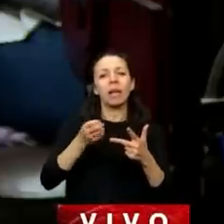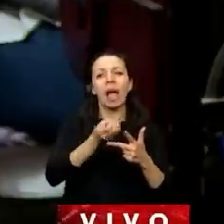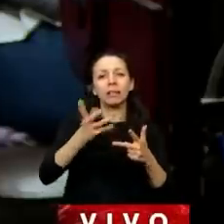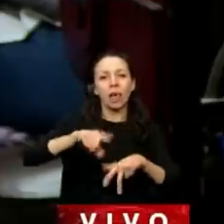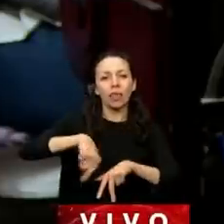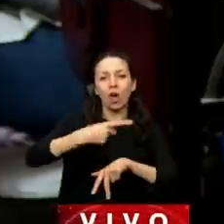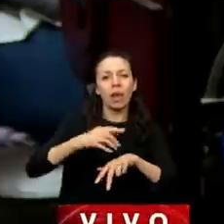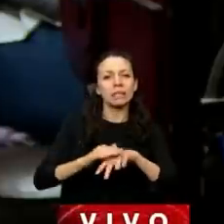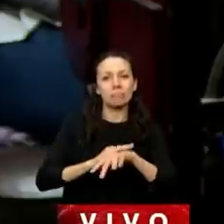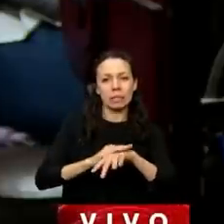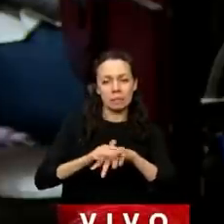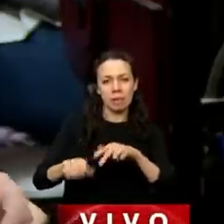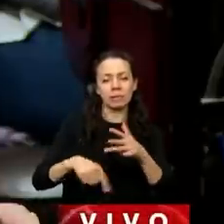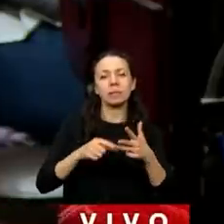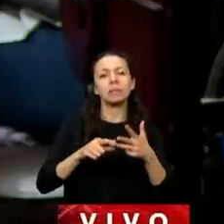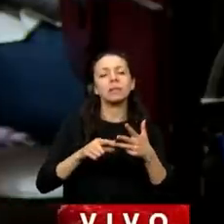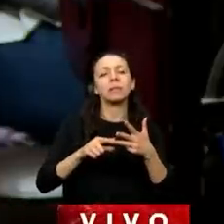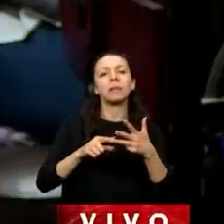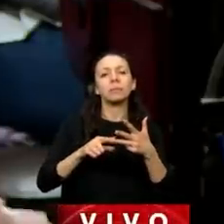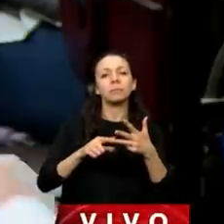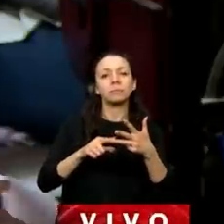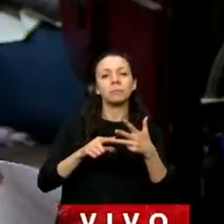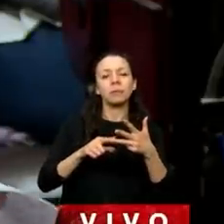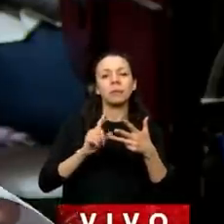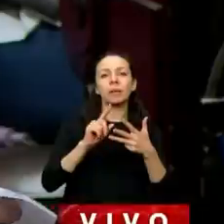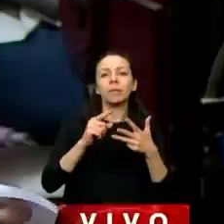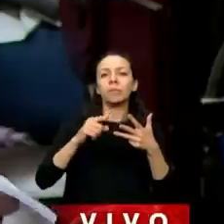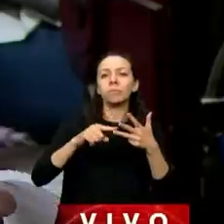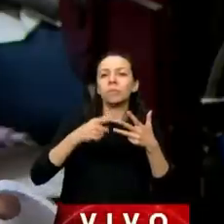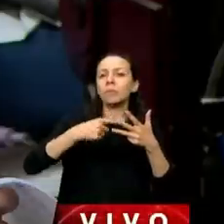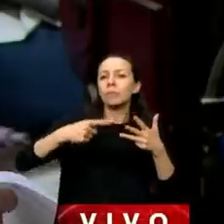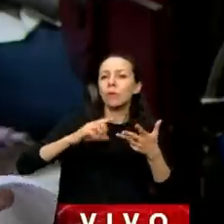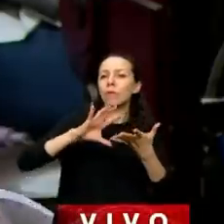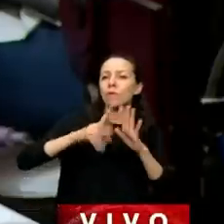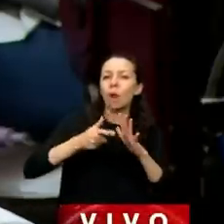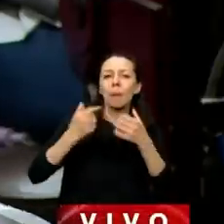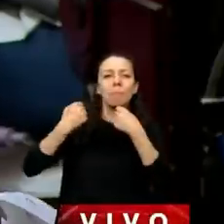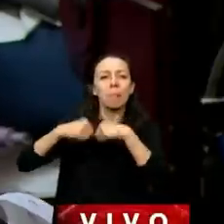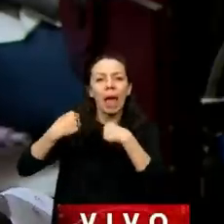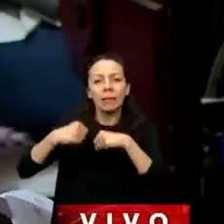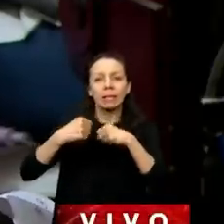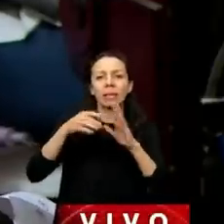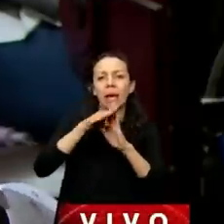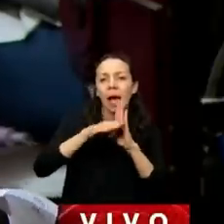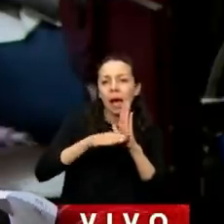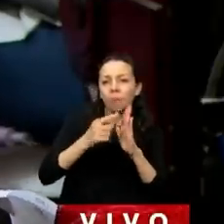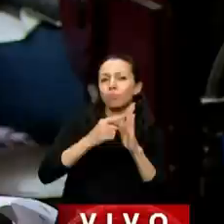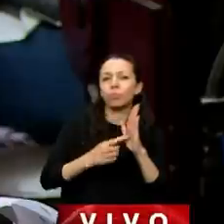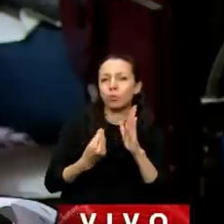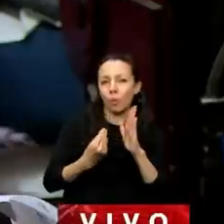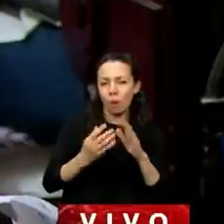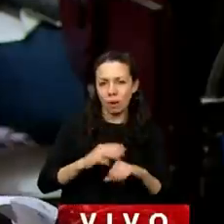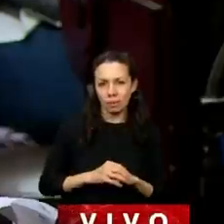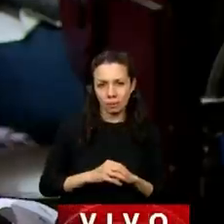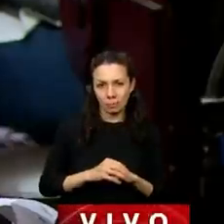horaria mínima. 4, criterios para las prácticas formativas. A partir